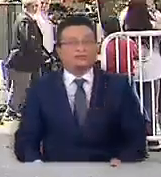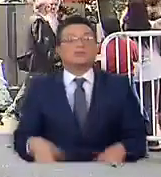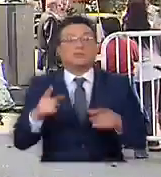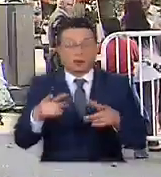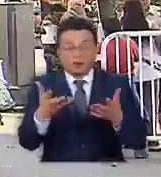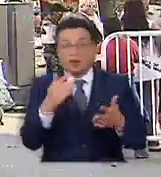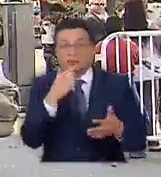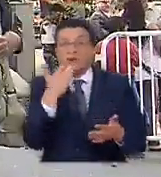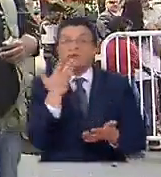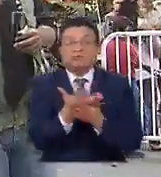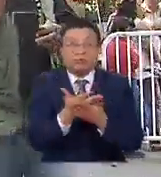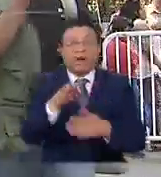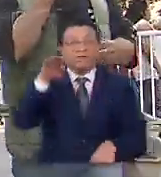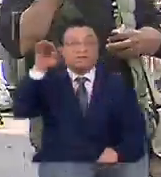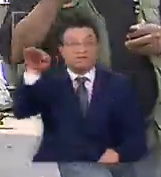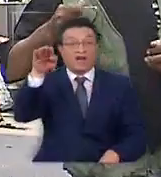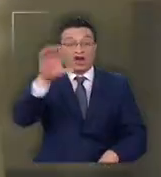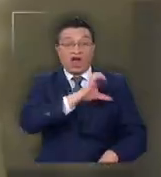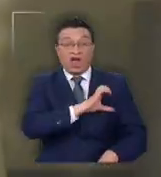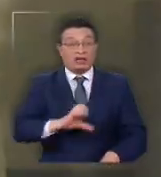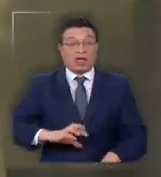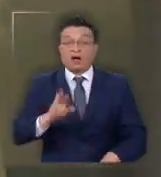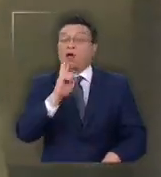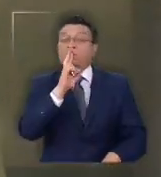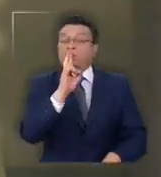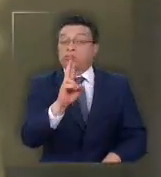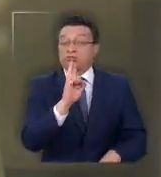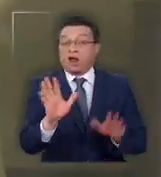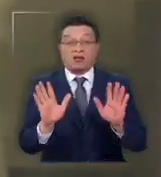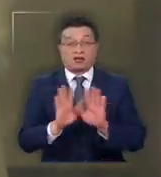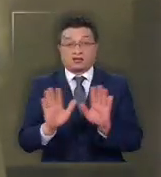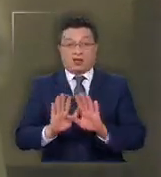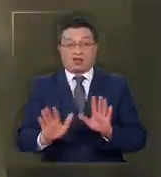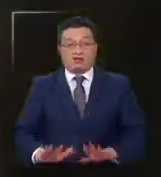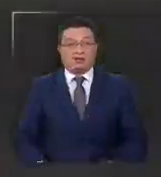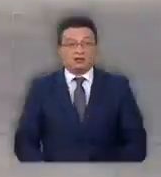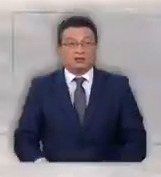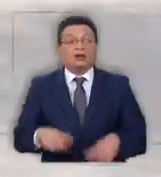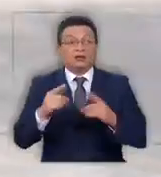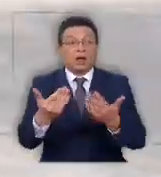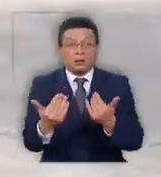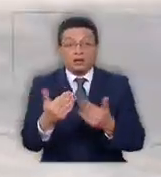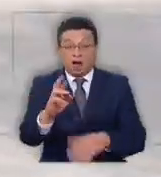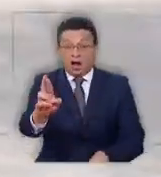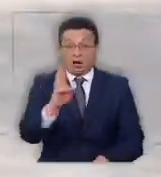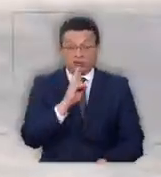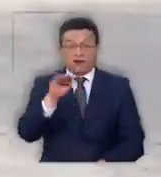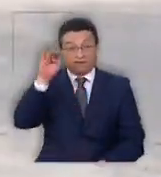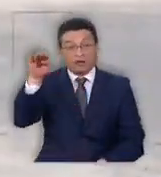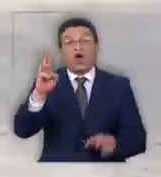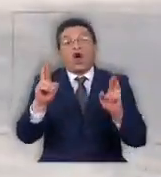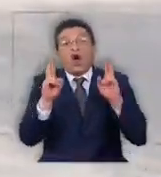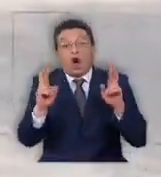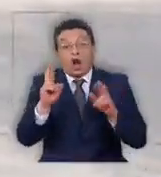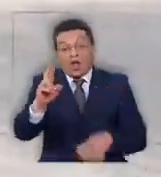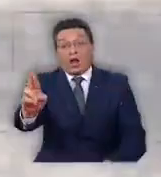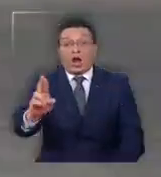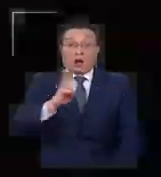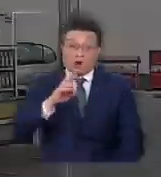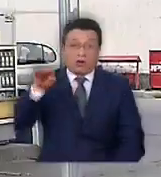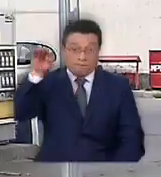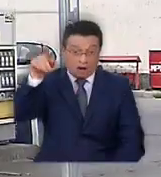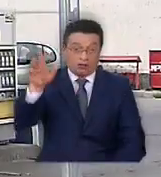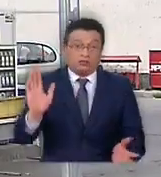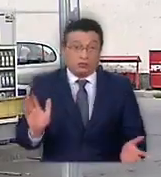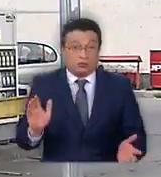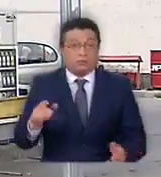a los requerimientos, Banco Estado no ha dado reporte de sus afectados. ¿Espera que le responda el banco? Sí, ojalá Dios quiera que me responda el banco.